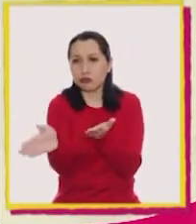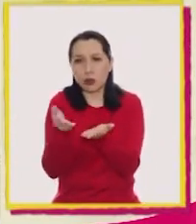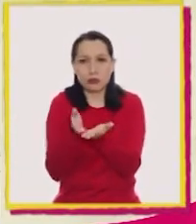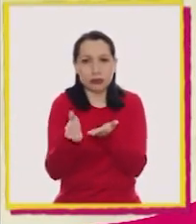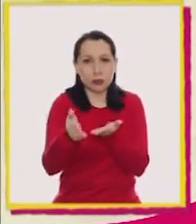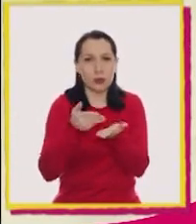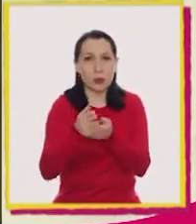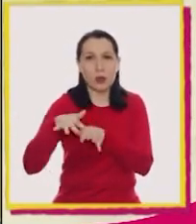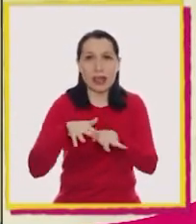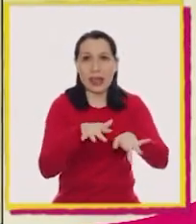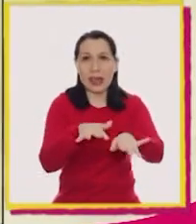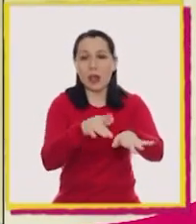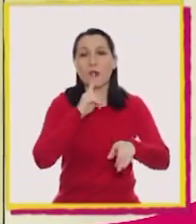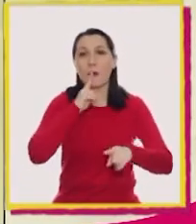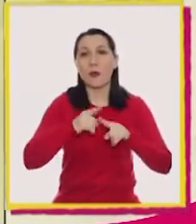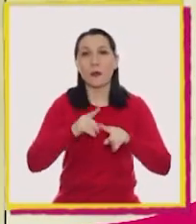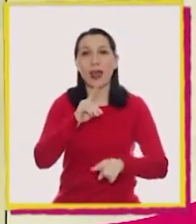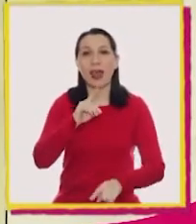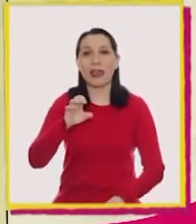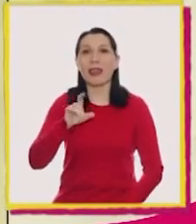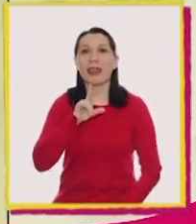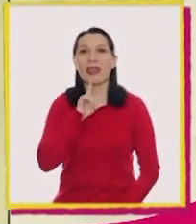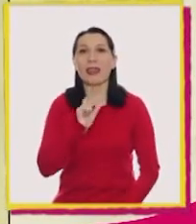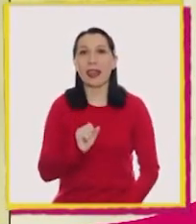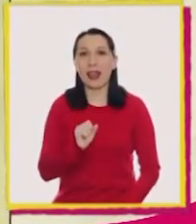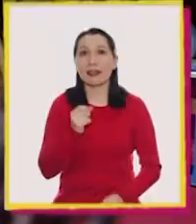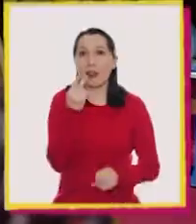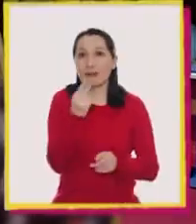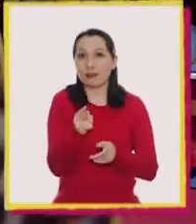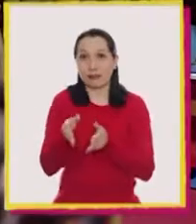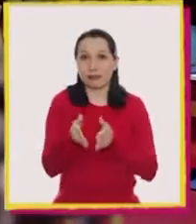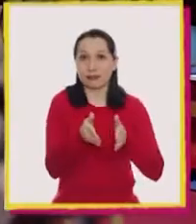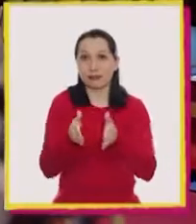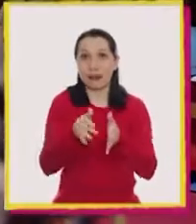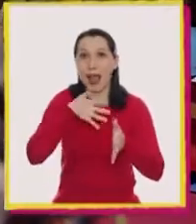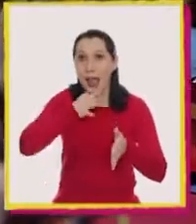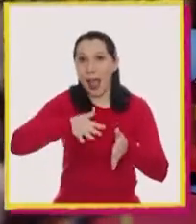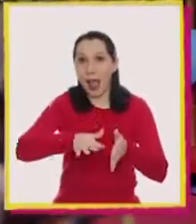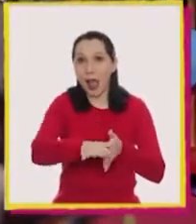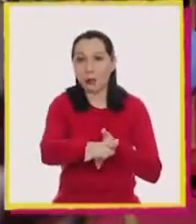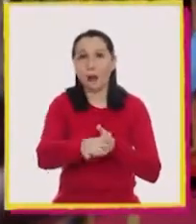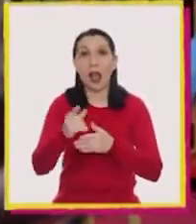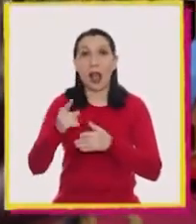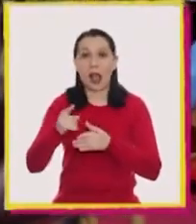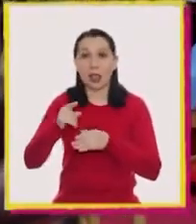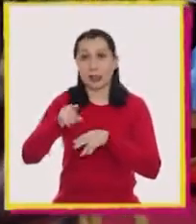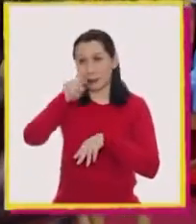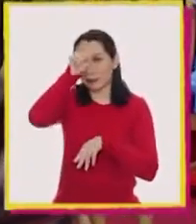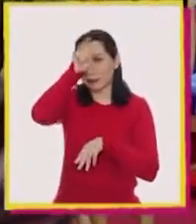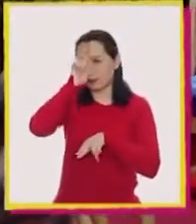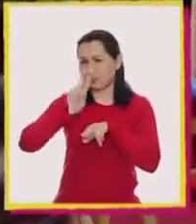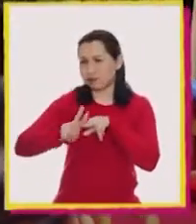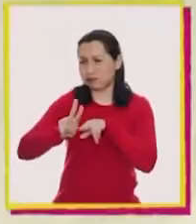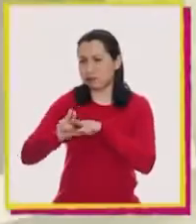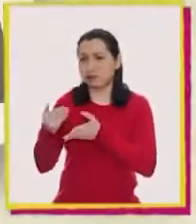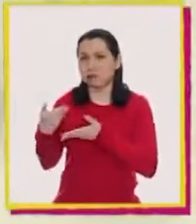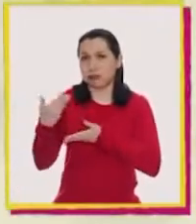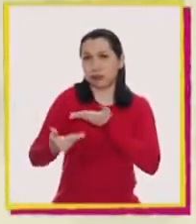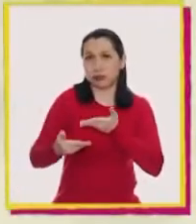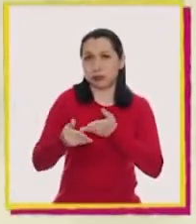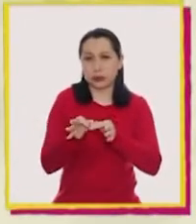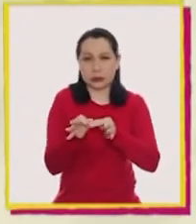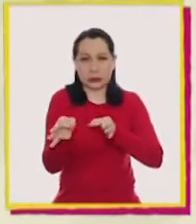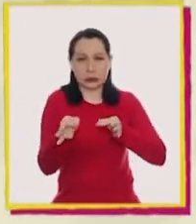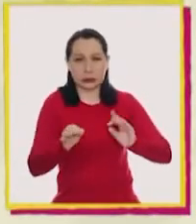pequeños. Esa zona se le llama el delta del río. Esta civilización hizo grandes aportes